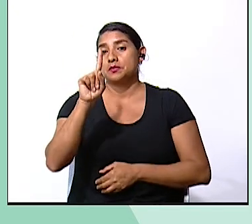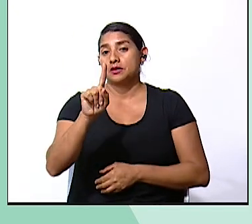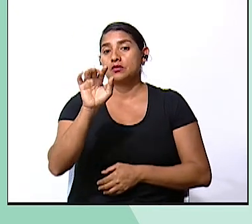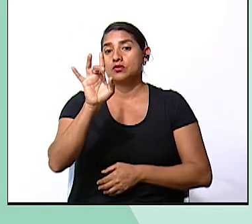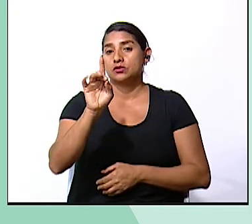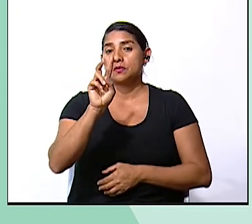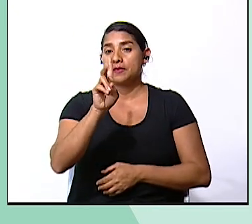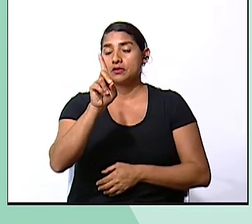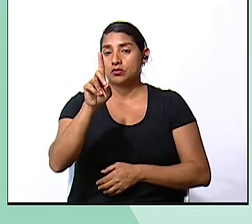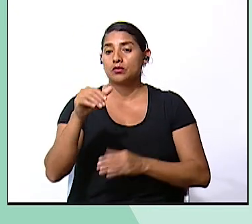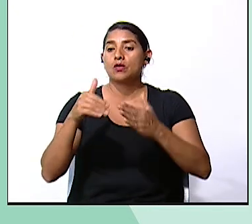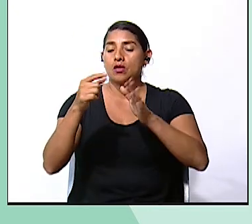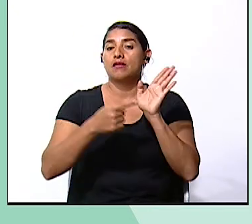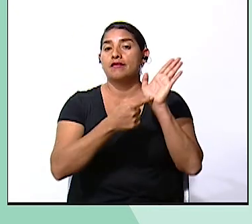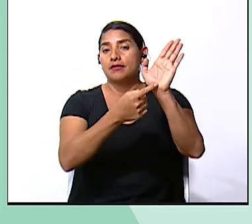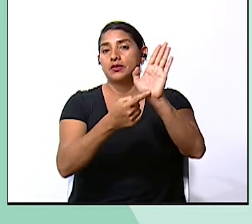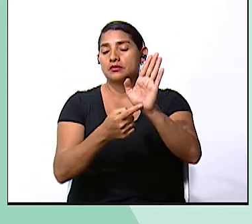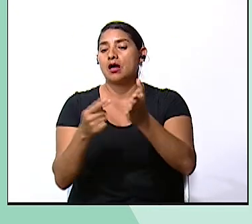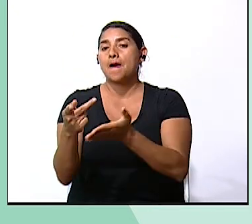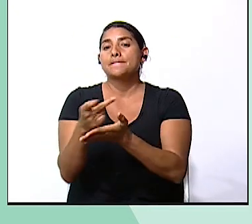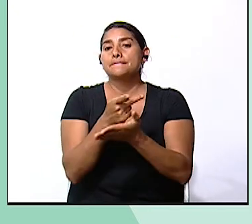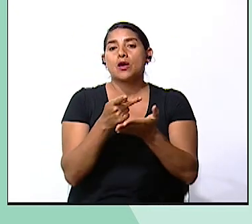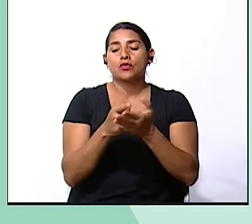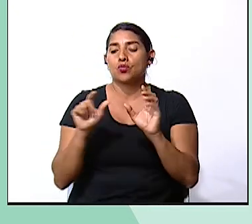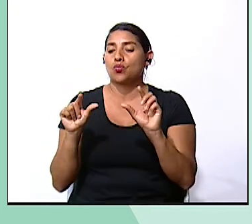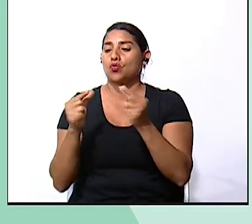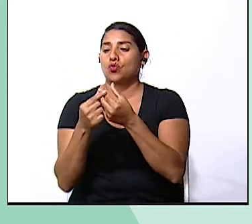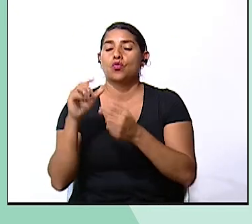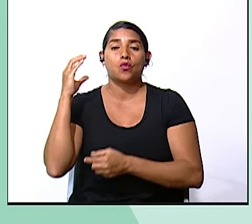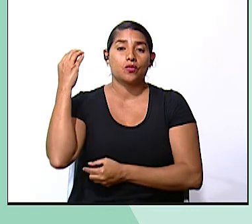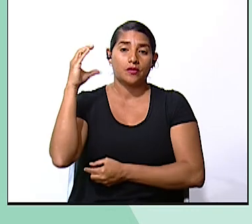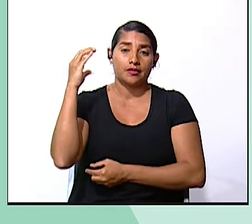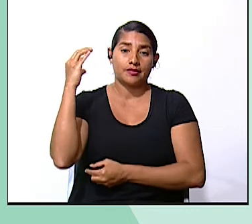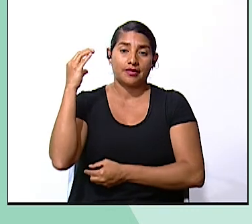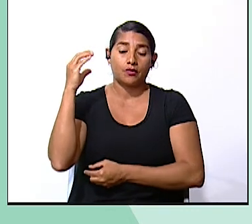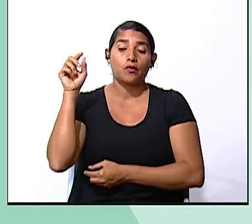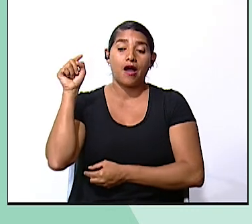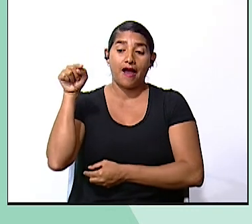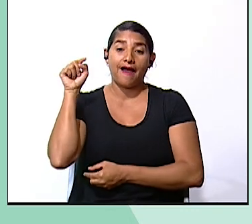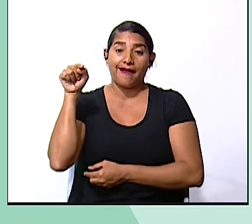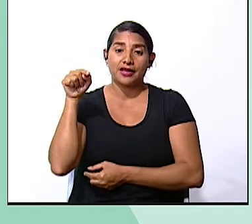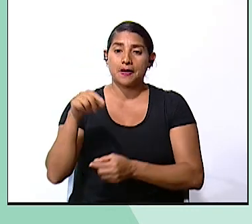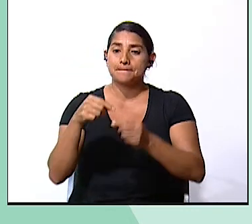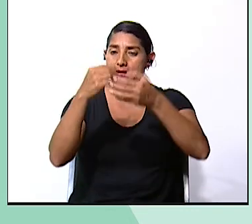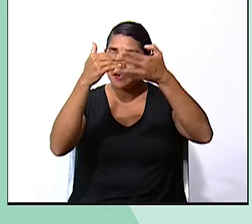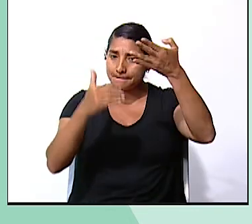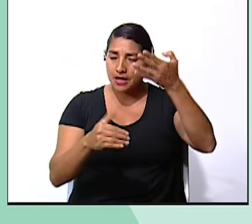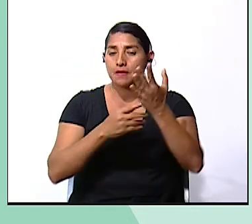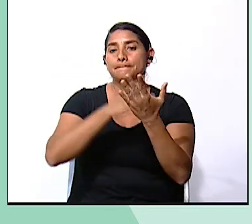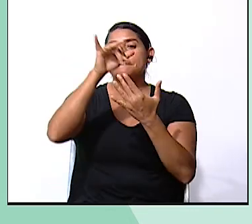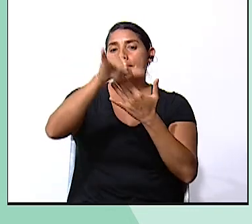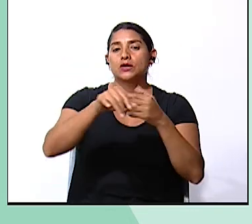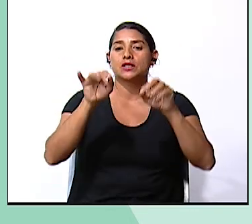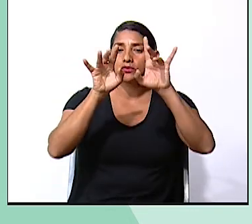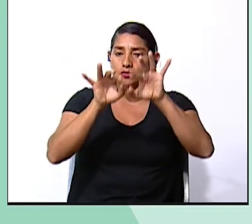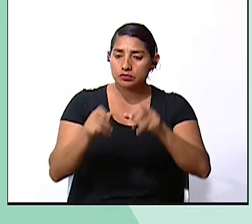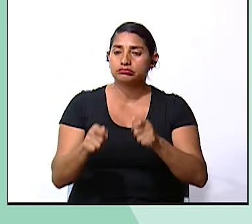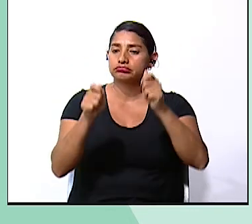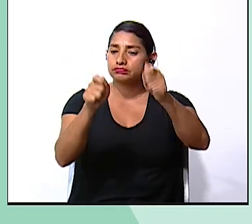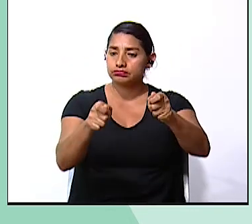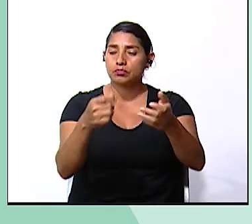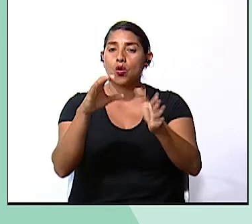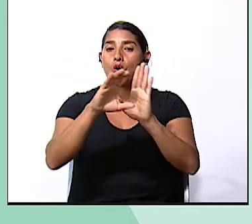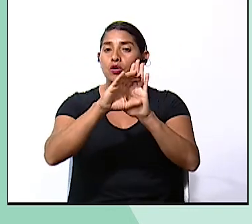1821 por los representantes de la provincia reunidos en Cartago. Redacté el primer proyecto de la